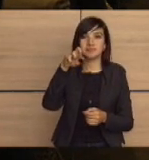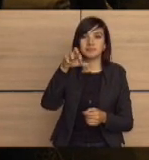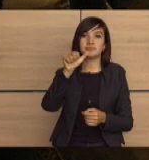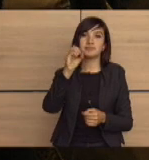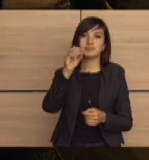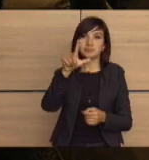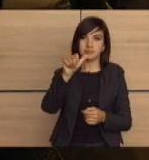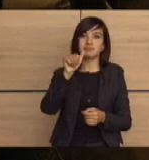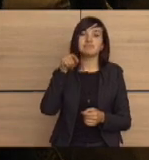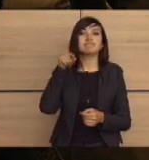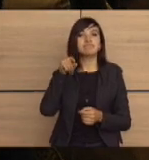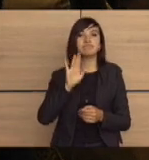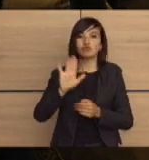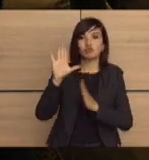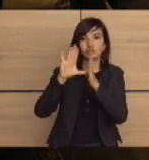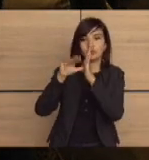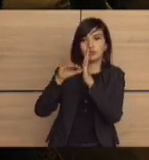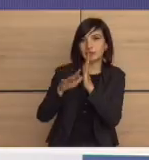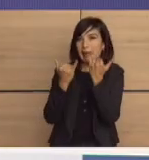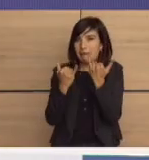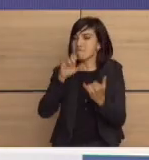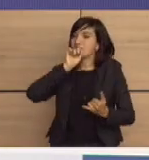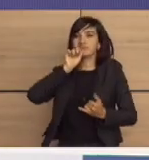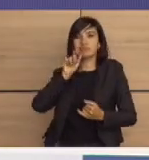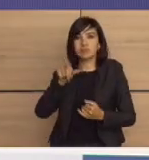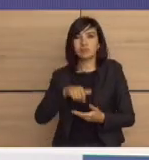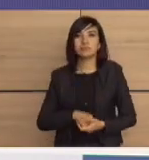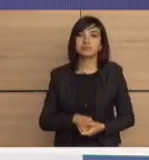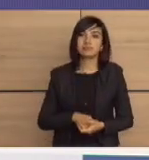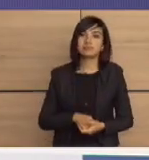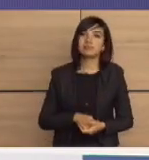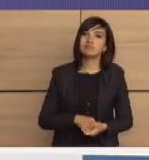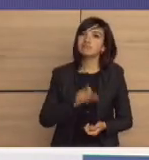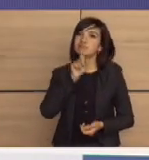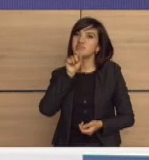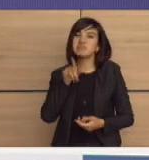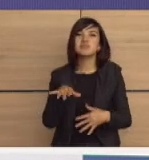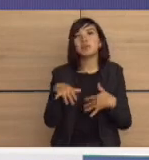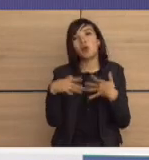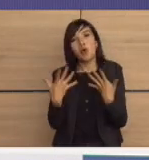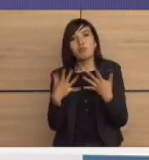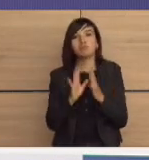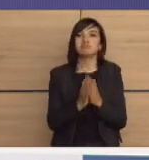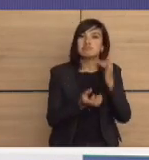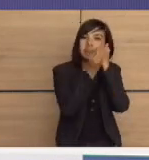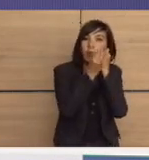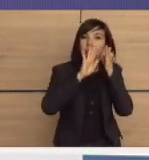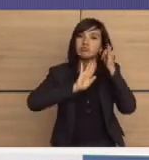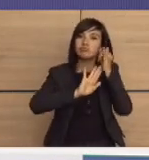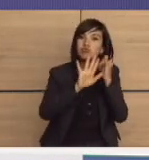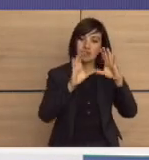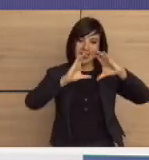de ciencias sociales. Y le queremos preguntar entonces, ¿cómo poder transformar las prácticas pedagógicas, las prácticas de